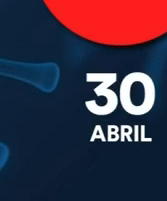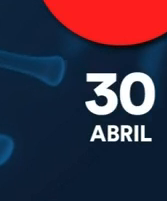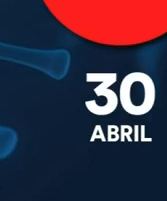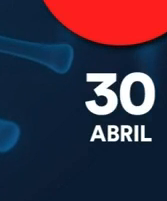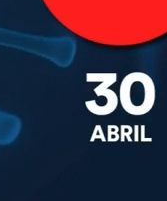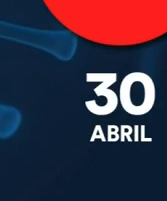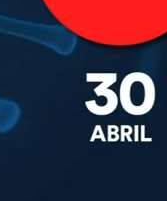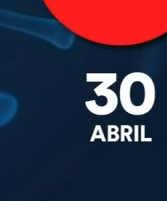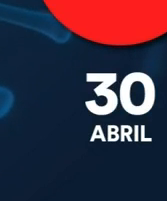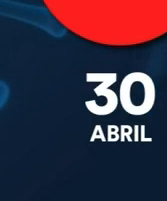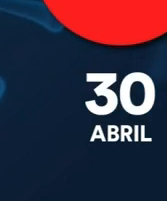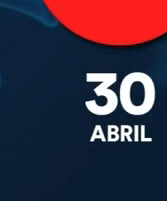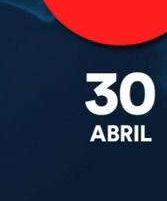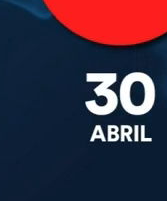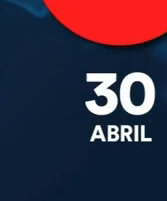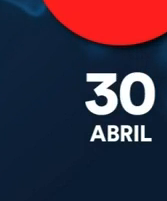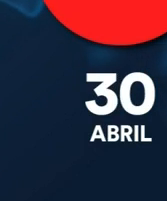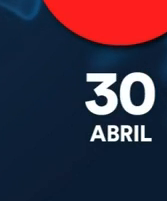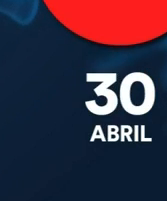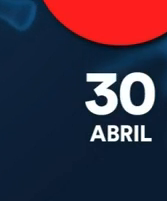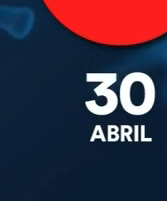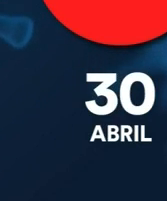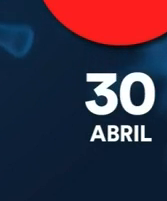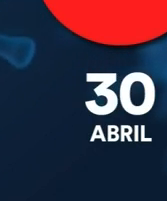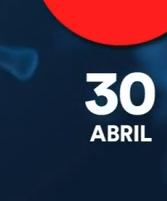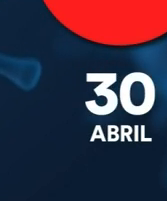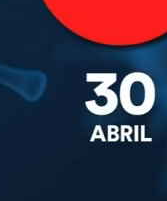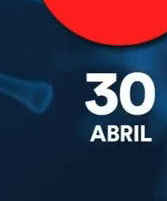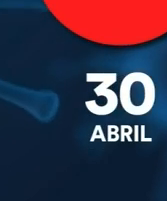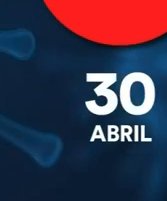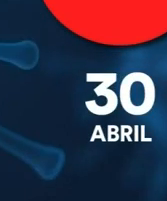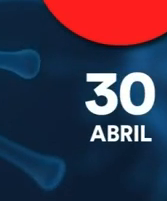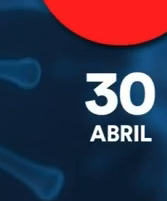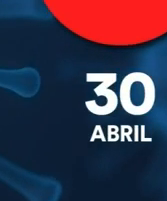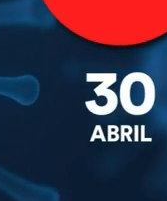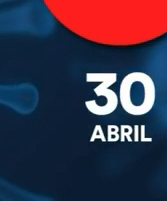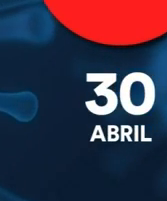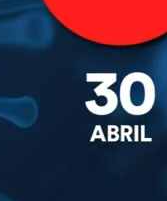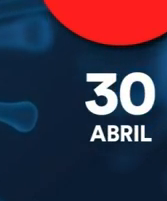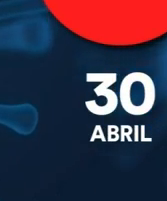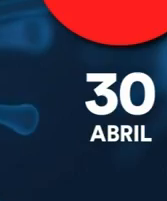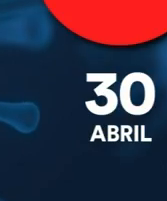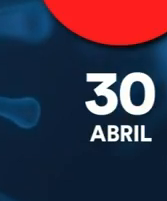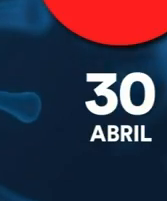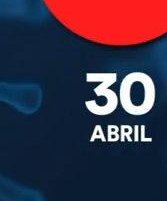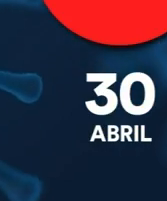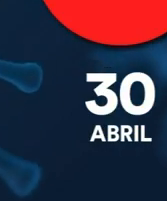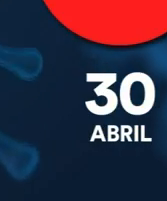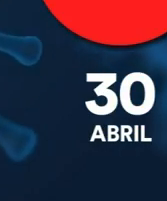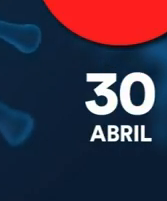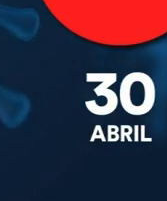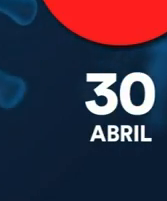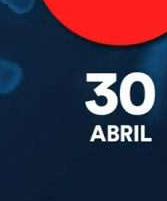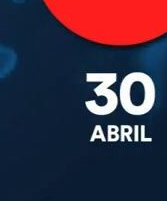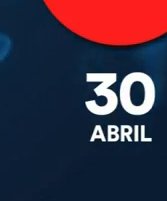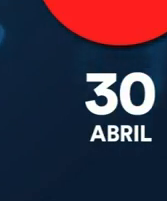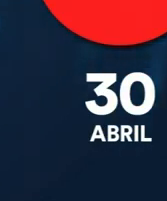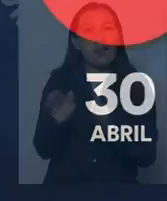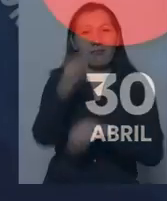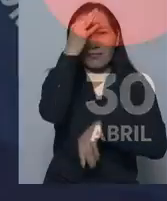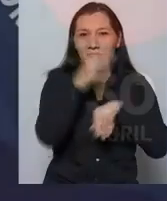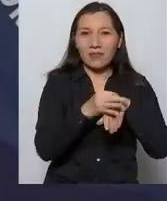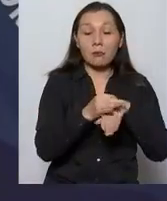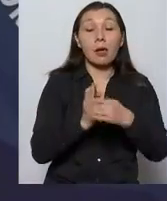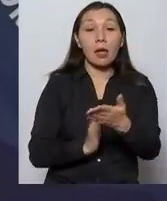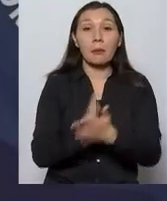insisto, todos los días. Respecto al carnet COVID, quiero enfatizar que